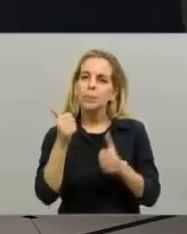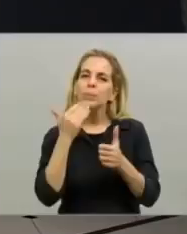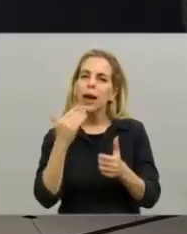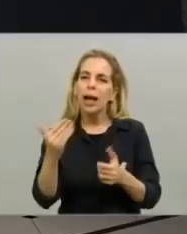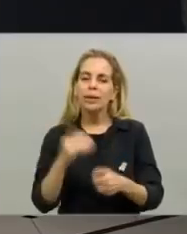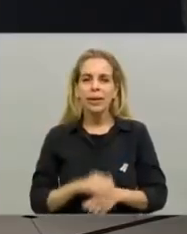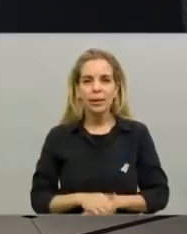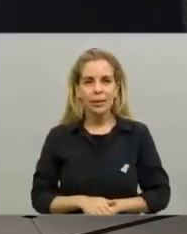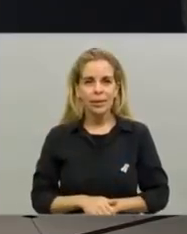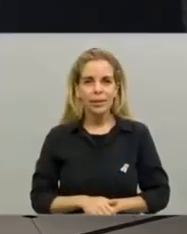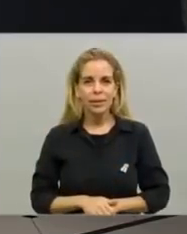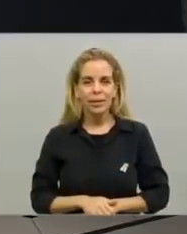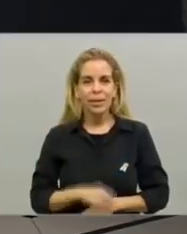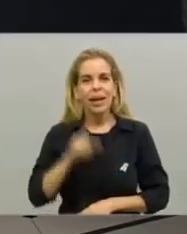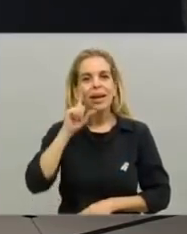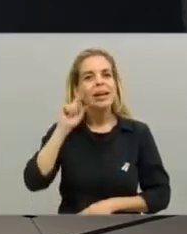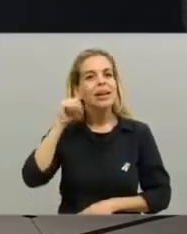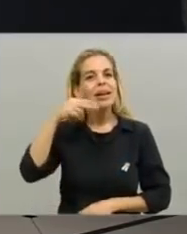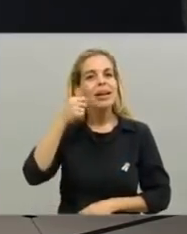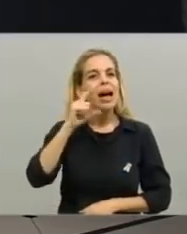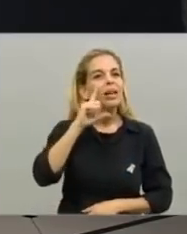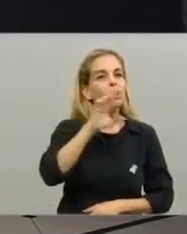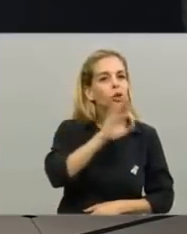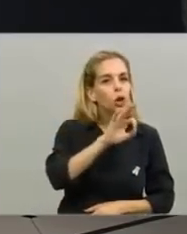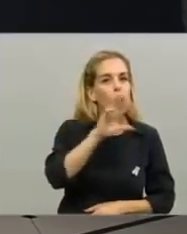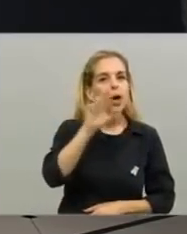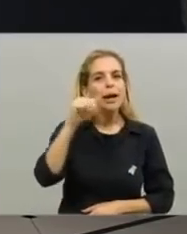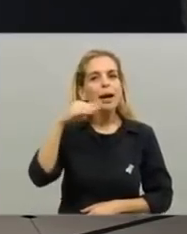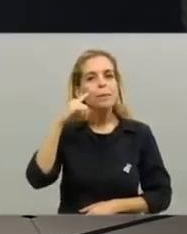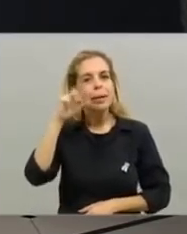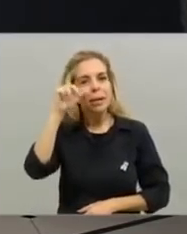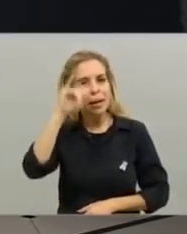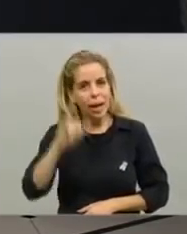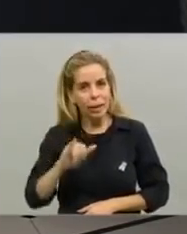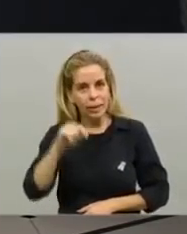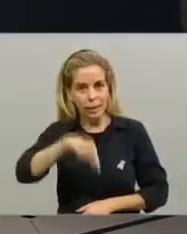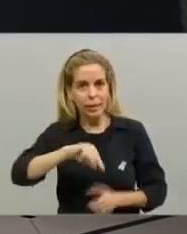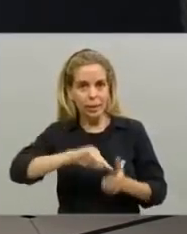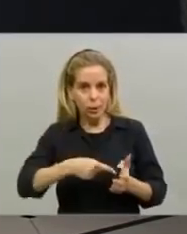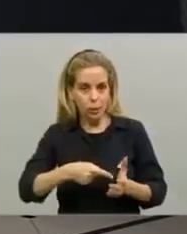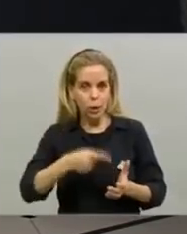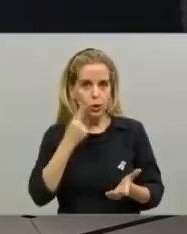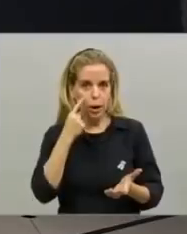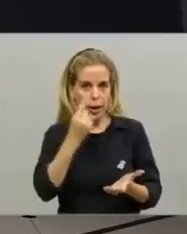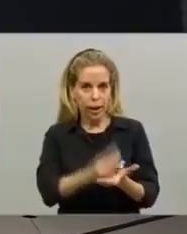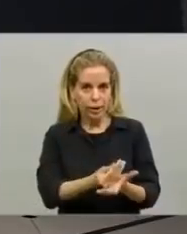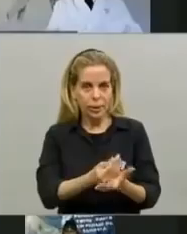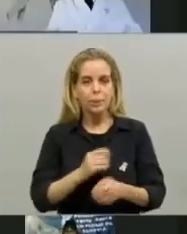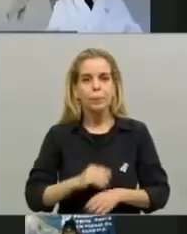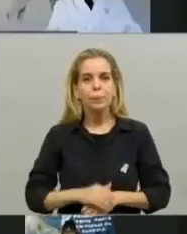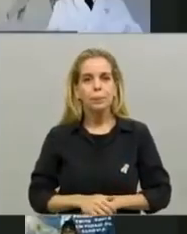Gracias. Ignacio Sebastián Ramírez de la Ciudad Autónoma de Buenos Aires.